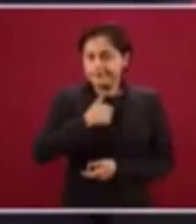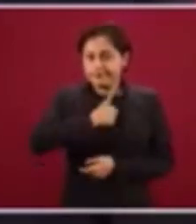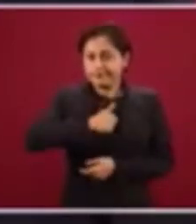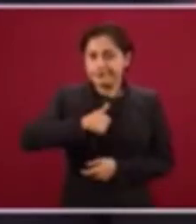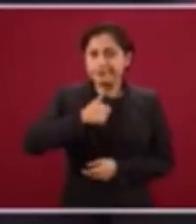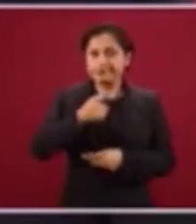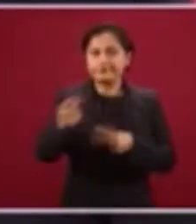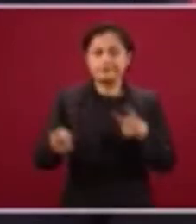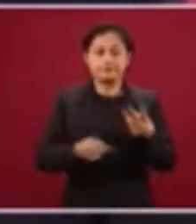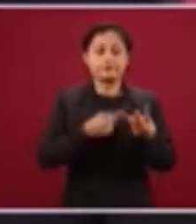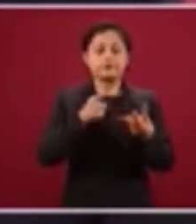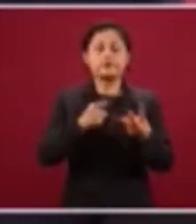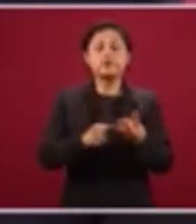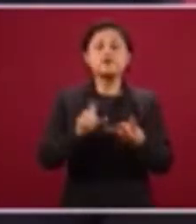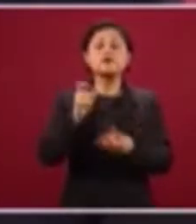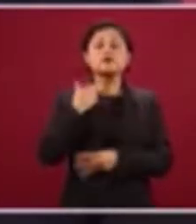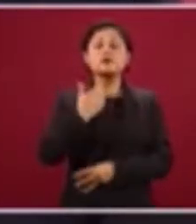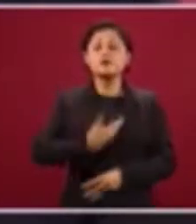Fox,